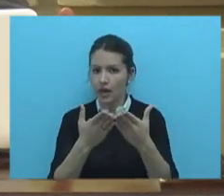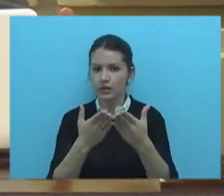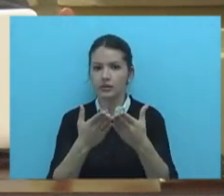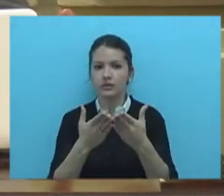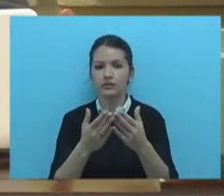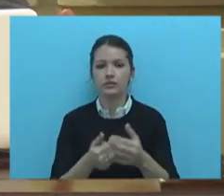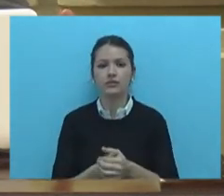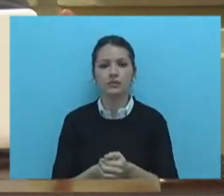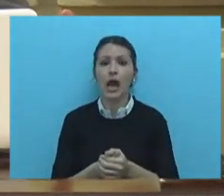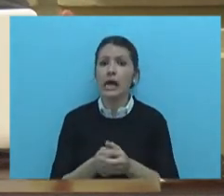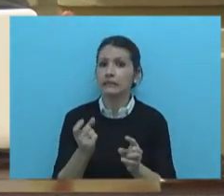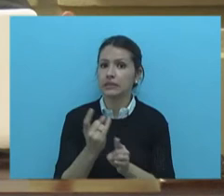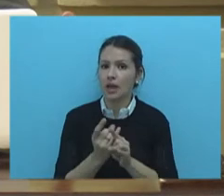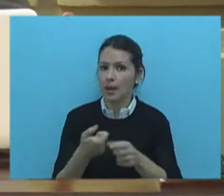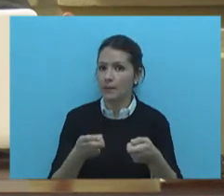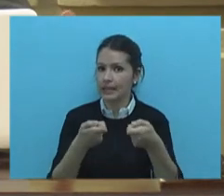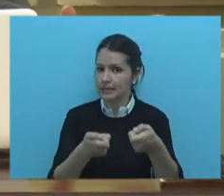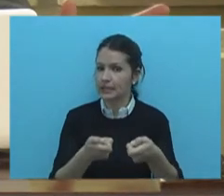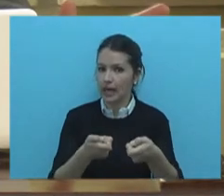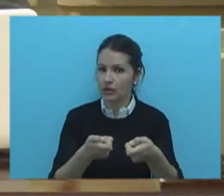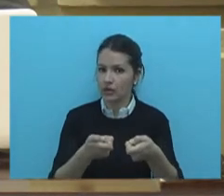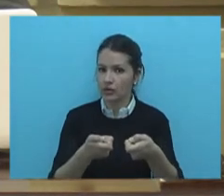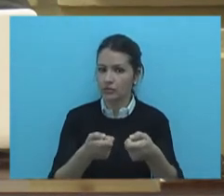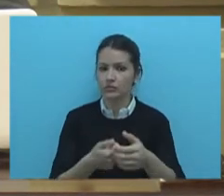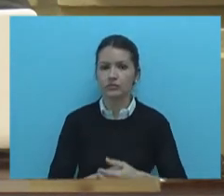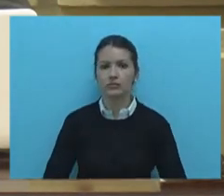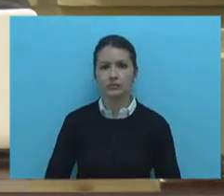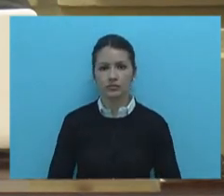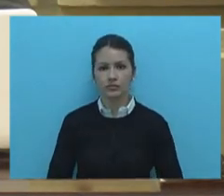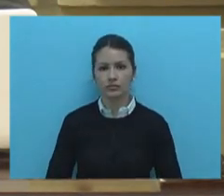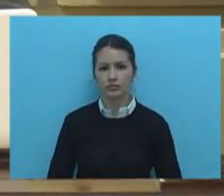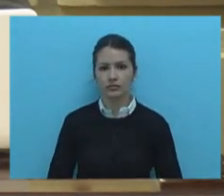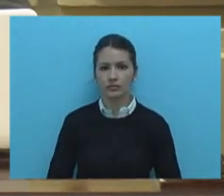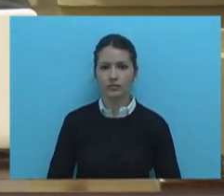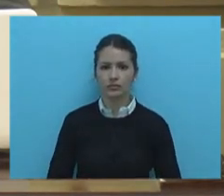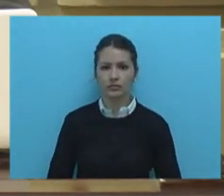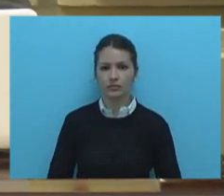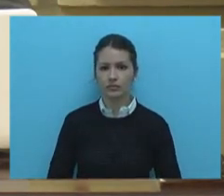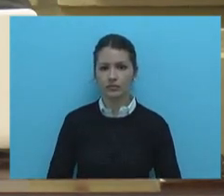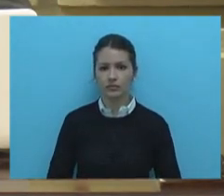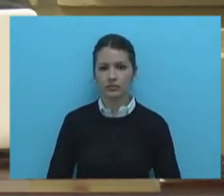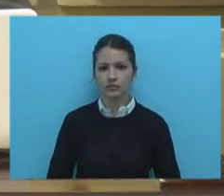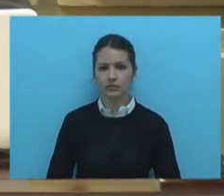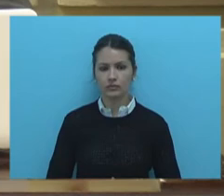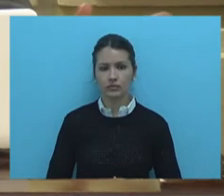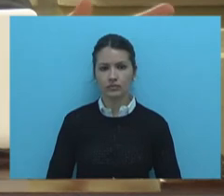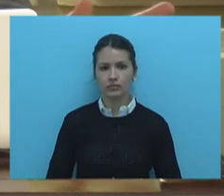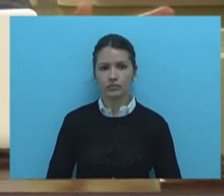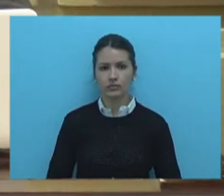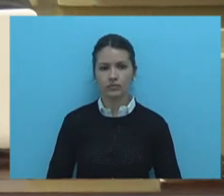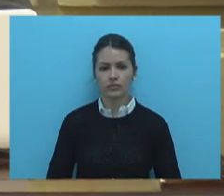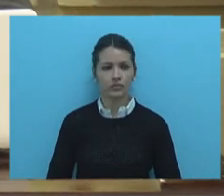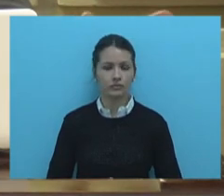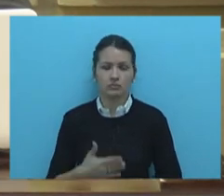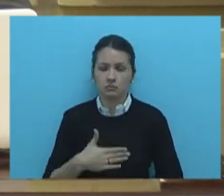pero son presentados por los proyectos que ustedes han hecho, así que